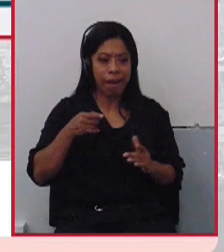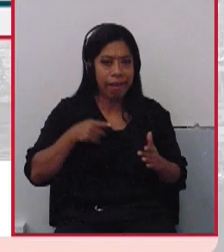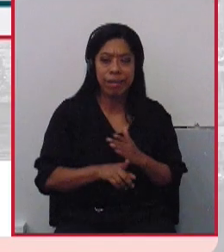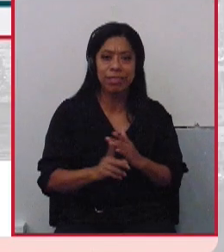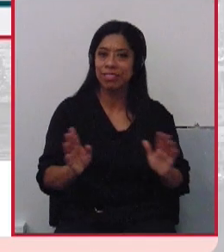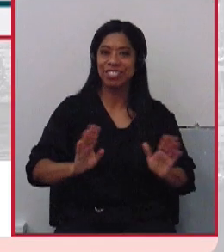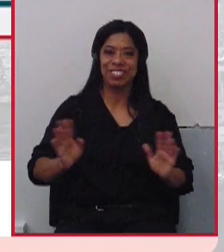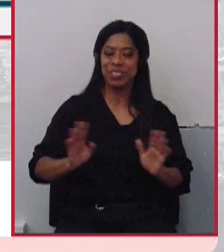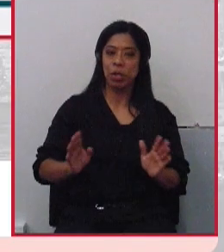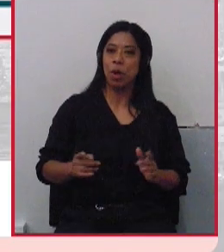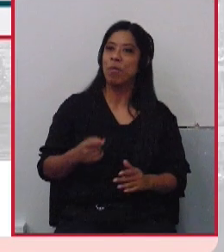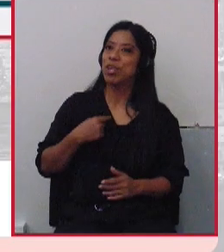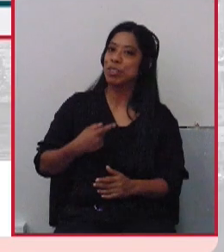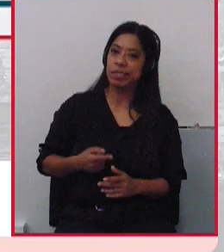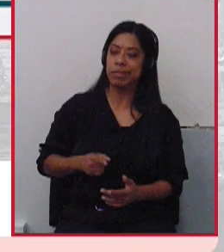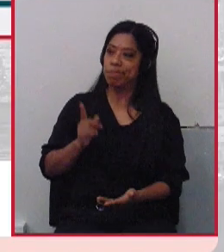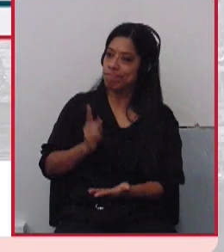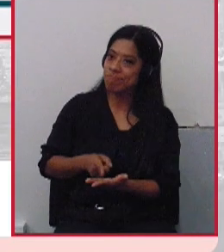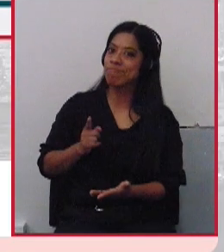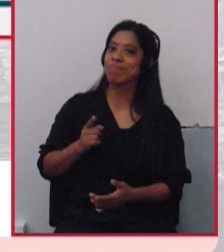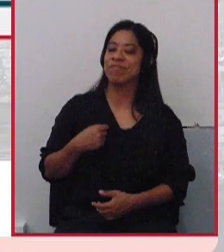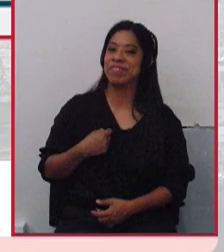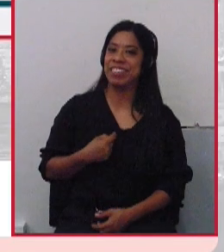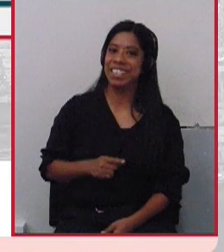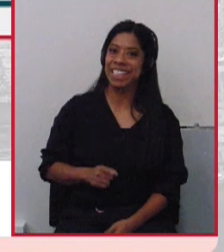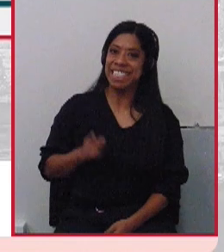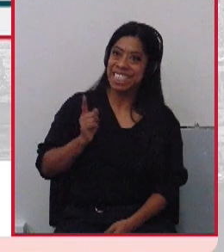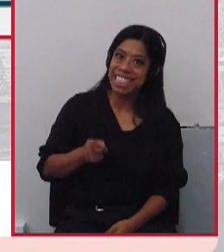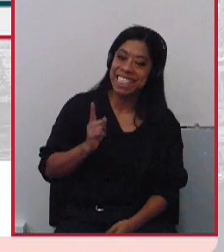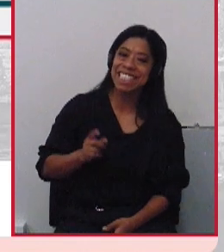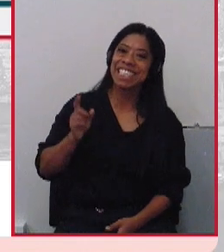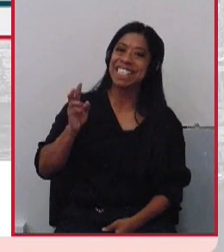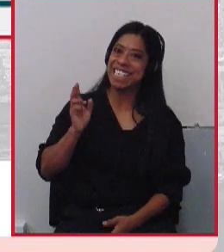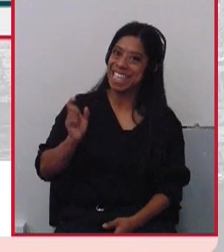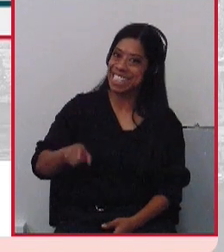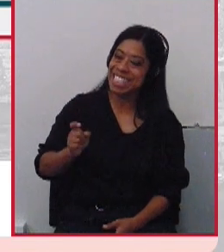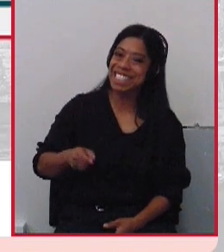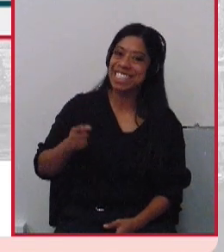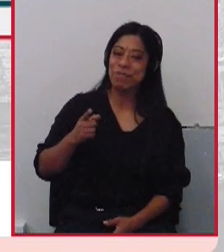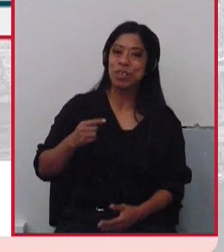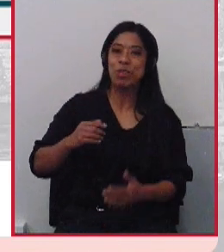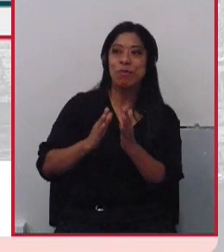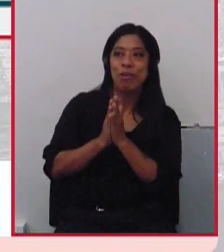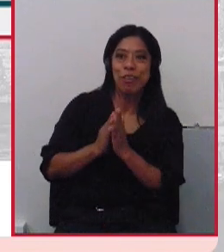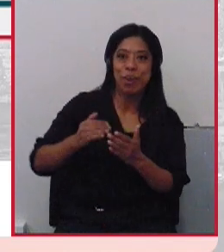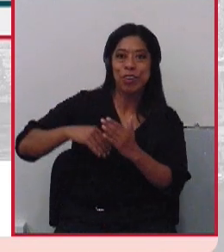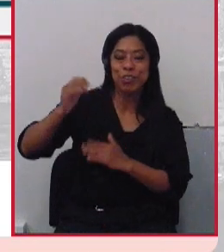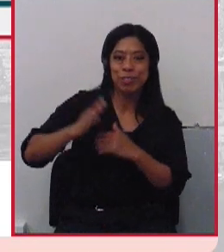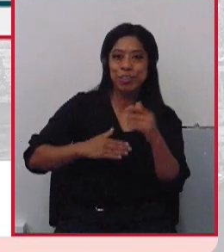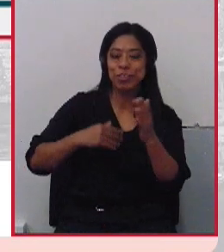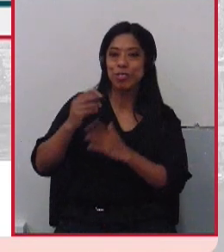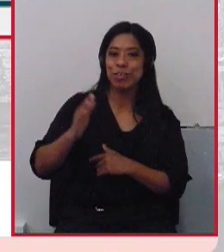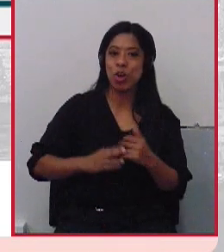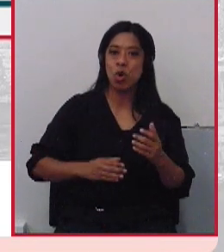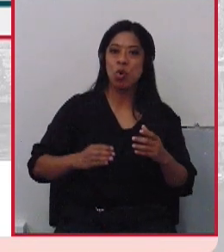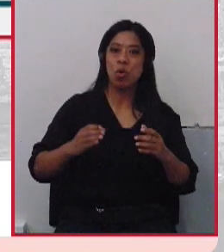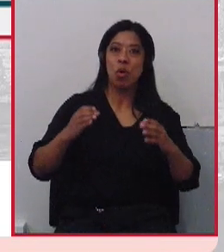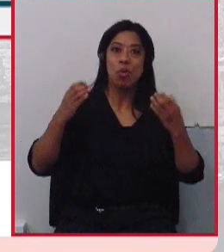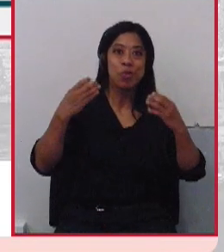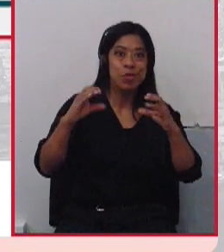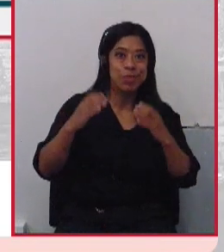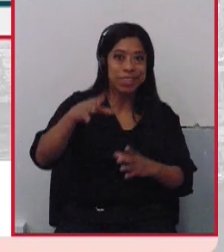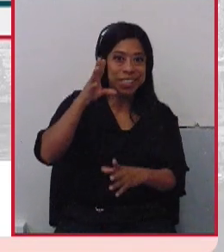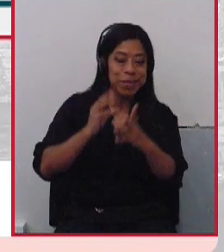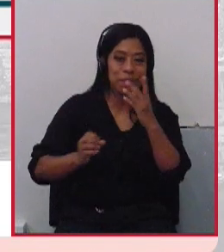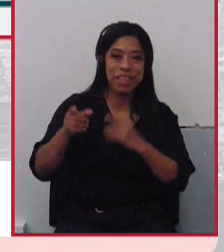Pero fuimos bastante rigurosos, conversamos con el equipo constructor, llevamos todos los cursos de seguridad